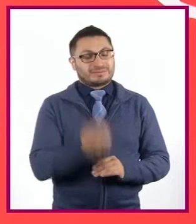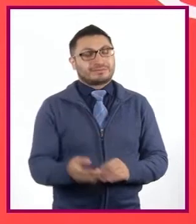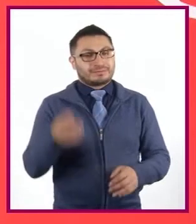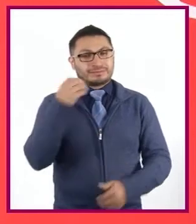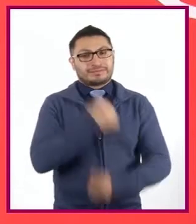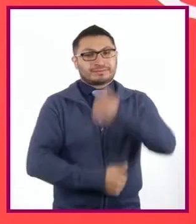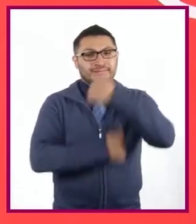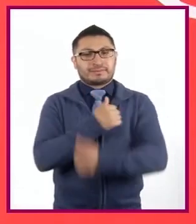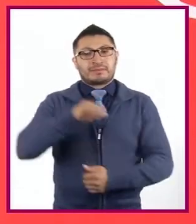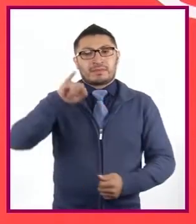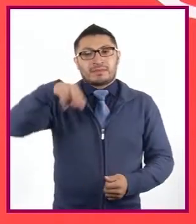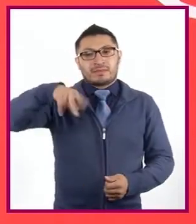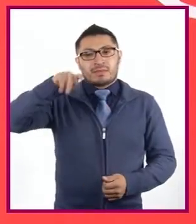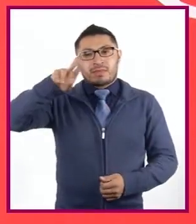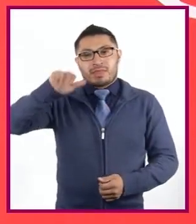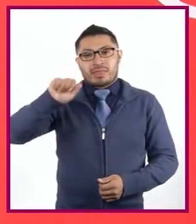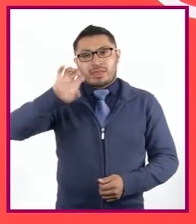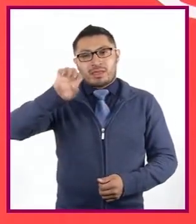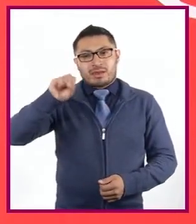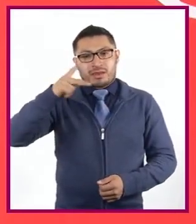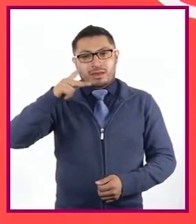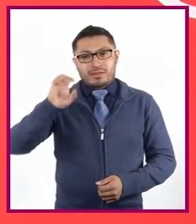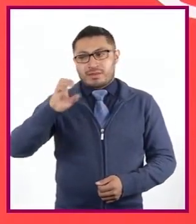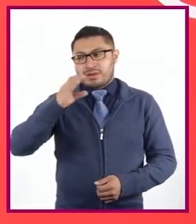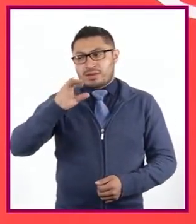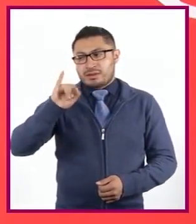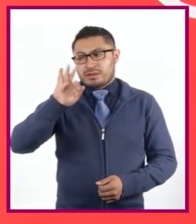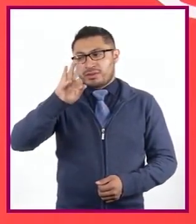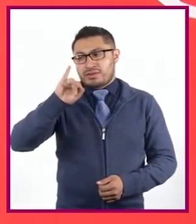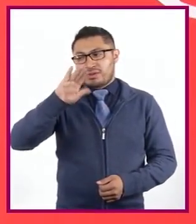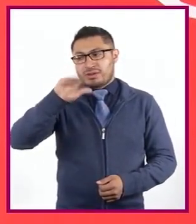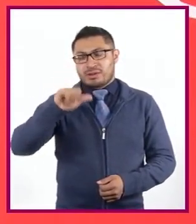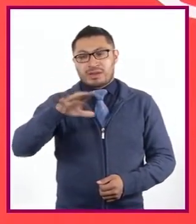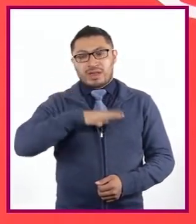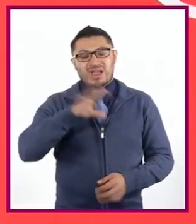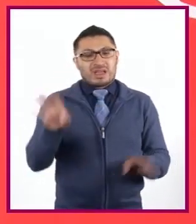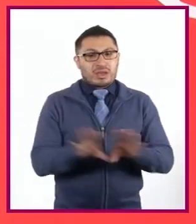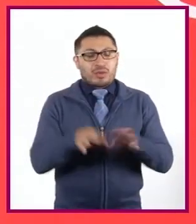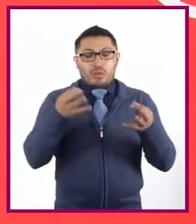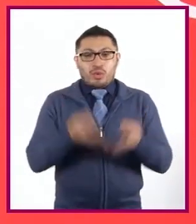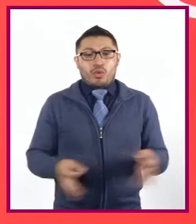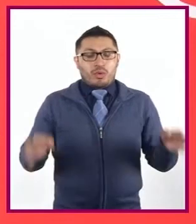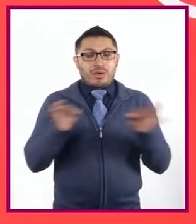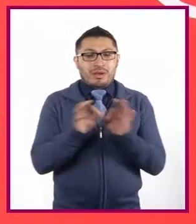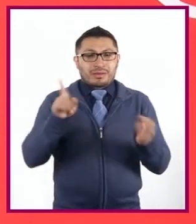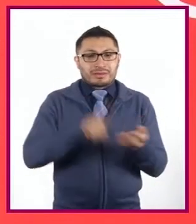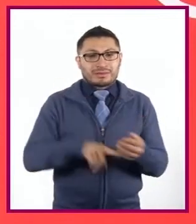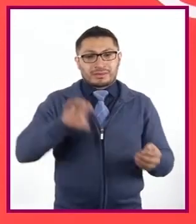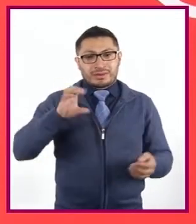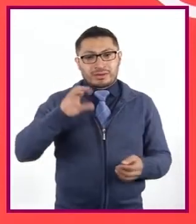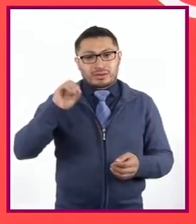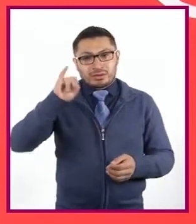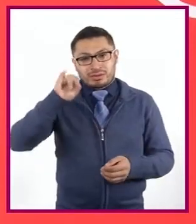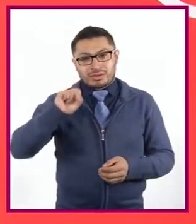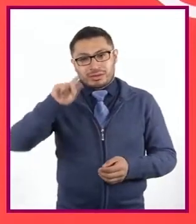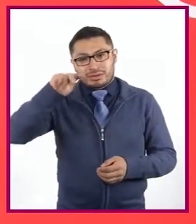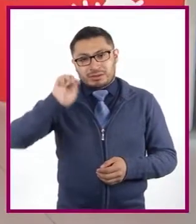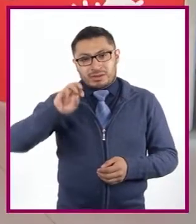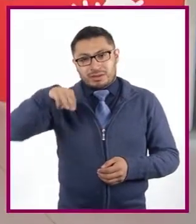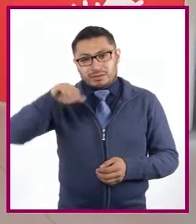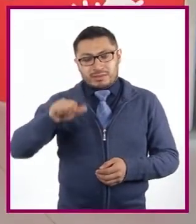competencia intraespecífica generalmente tiene una influencia más fuerte en el ecosistema que la competencia